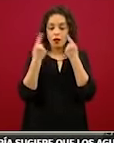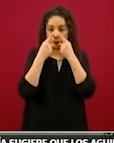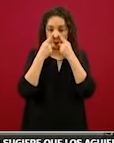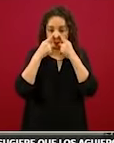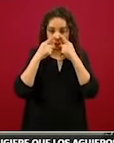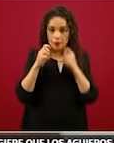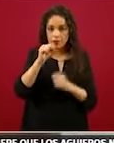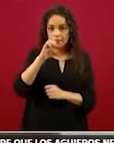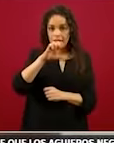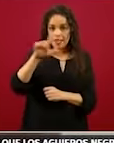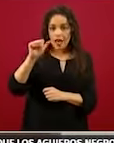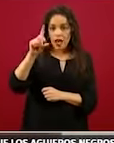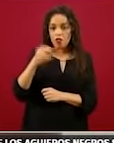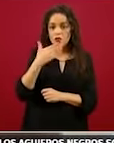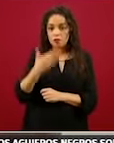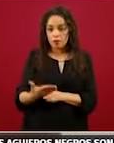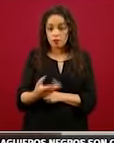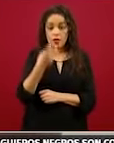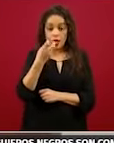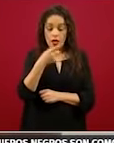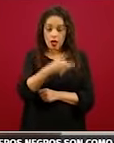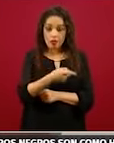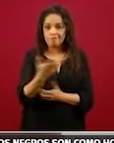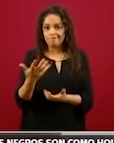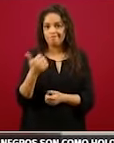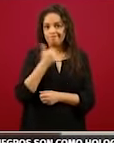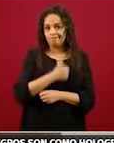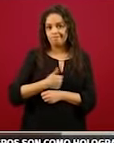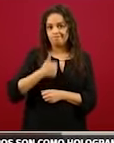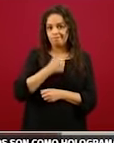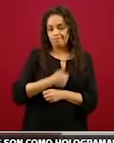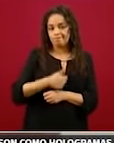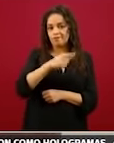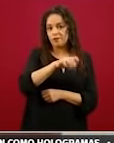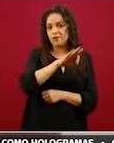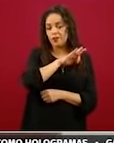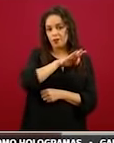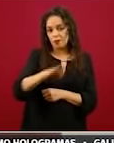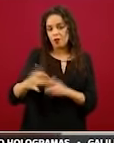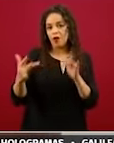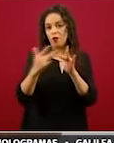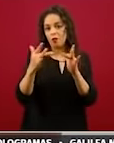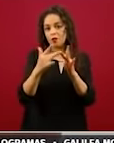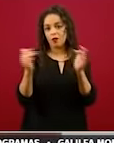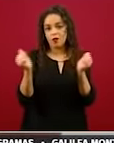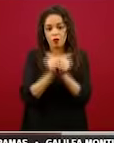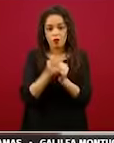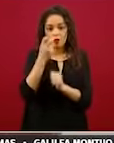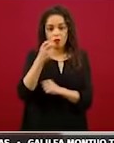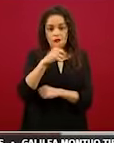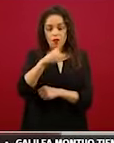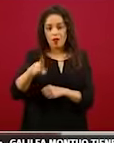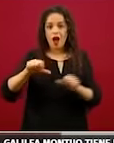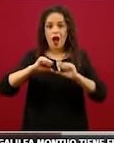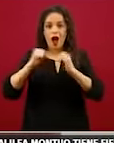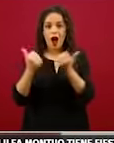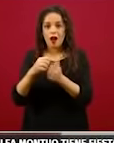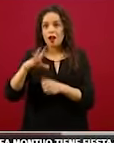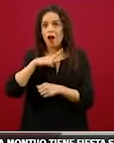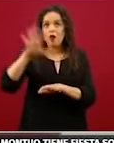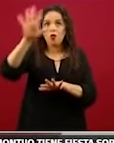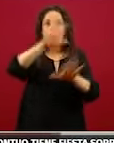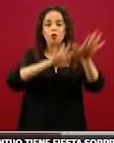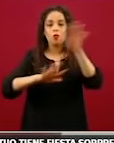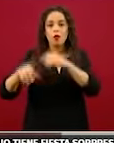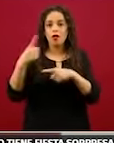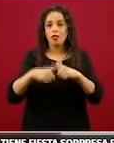se expusieron a esta área de aerosoles pensando y creyendo que al ponerse más